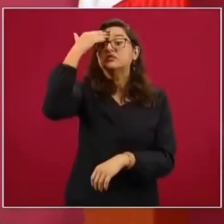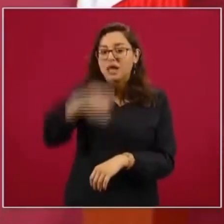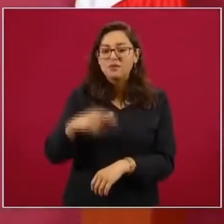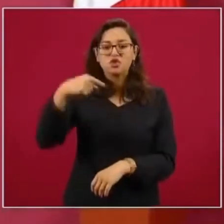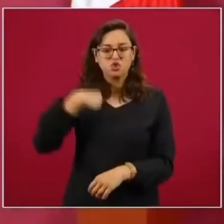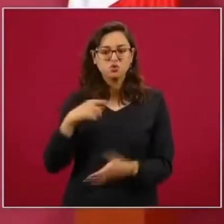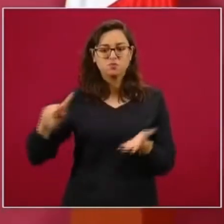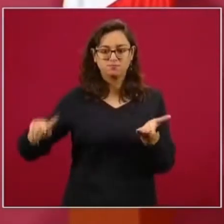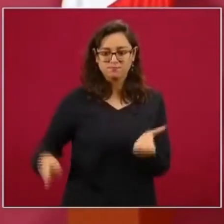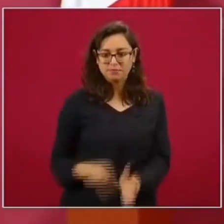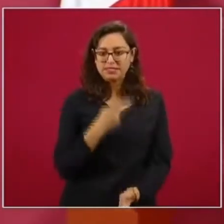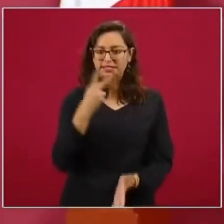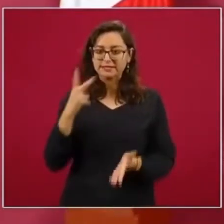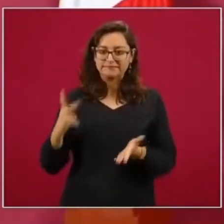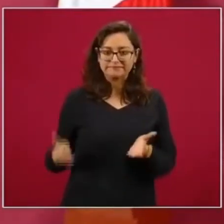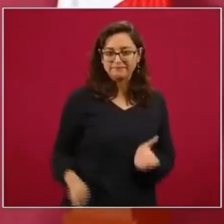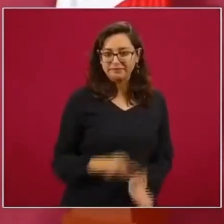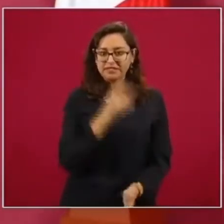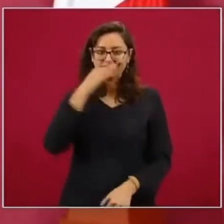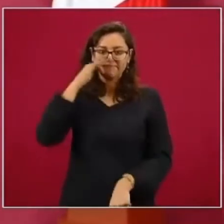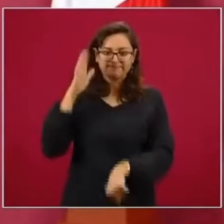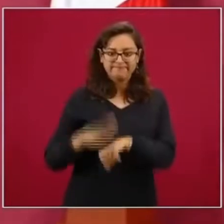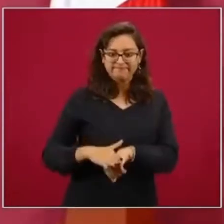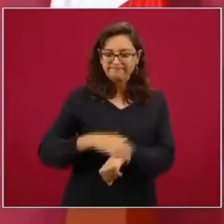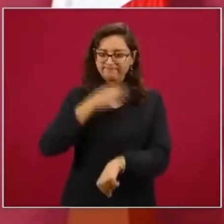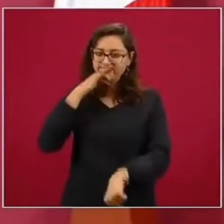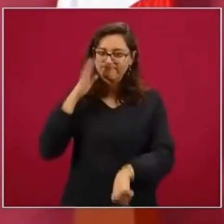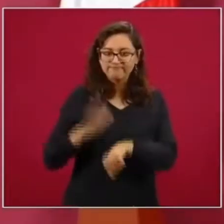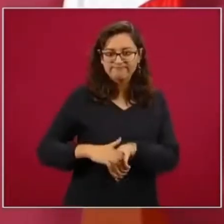constantemente se los estoy repitiendo.